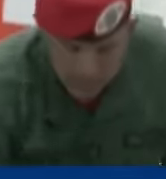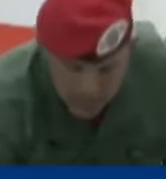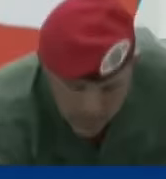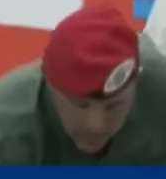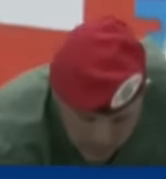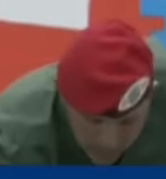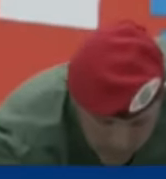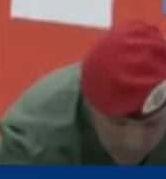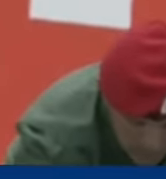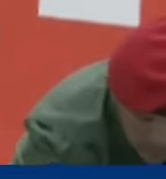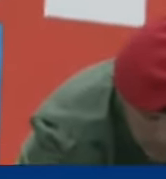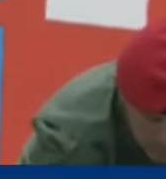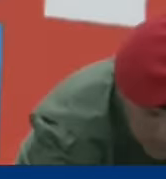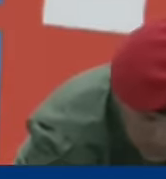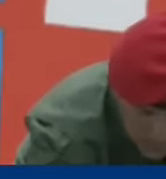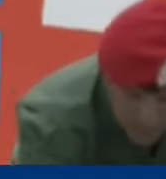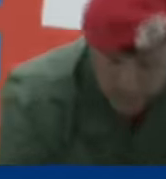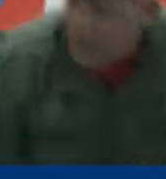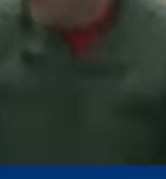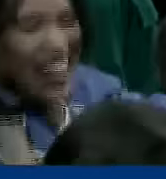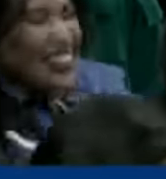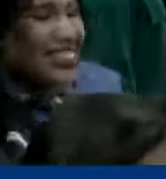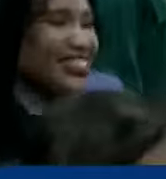¡Con alegría, mi hermano!